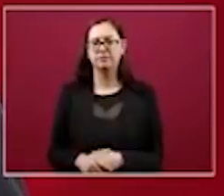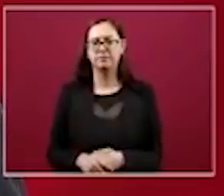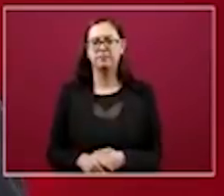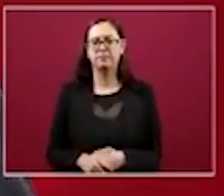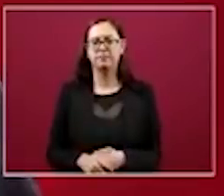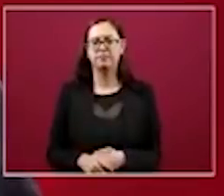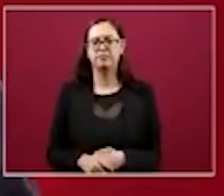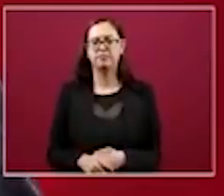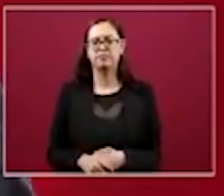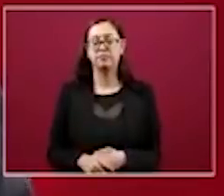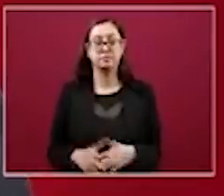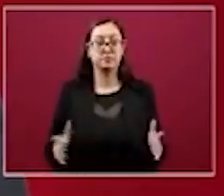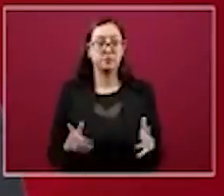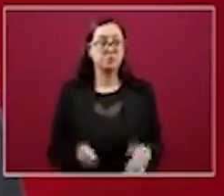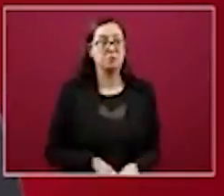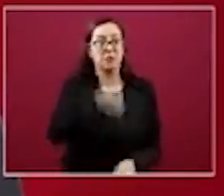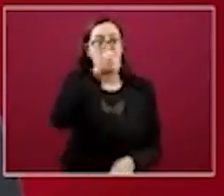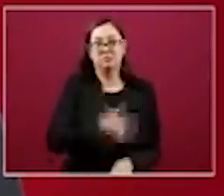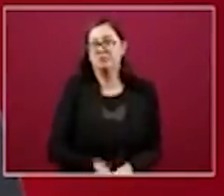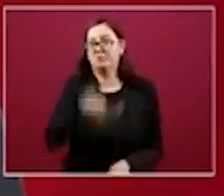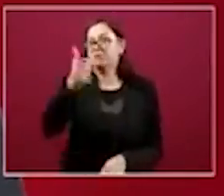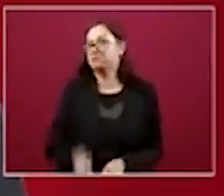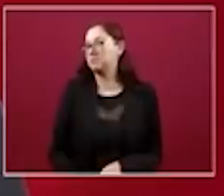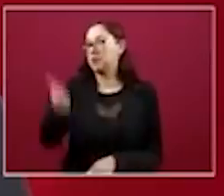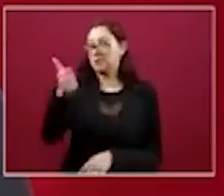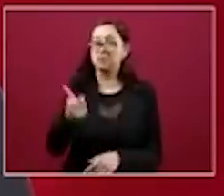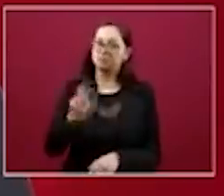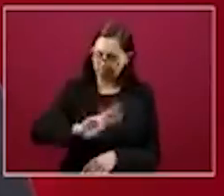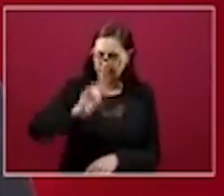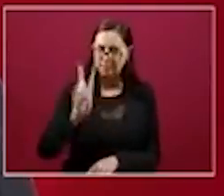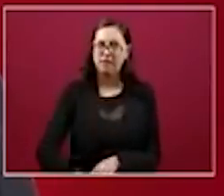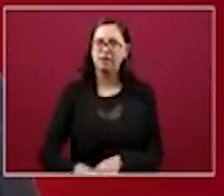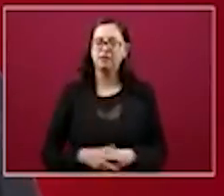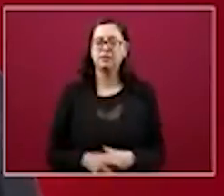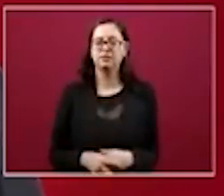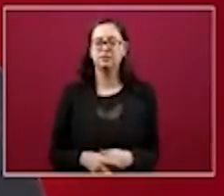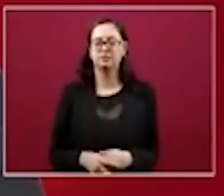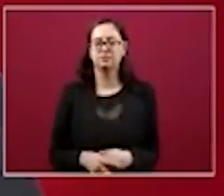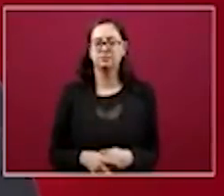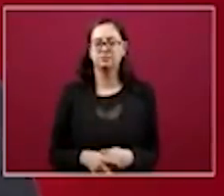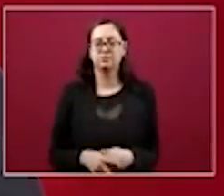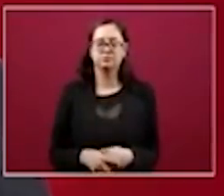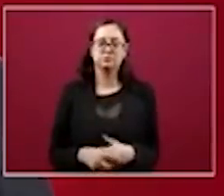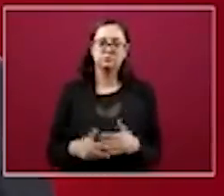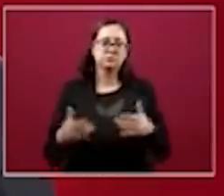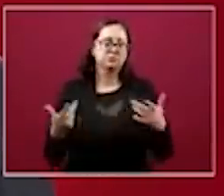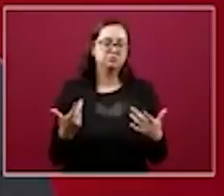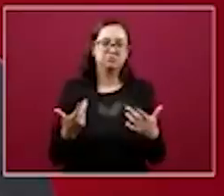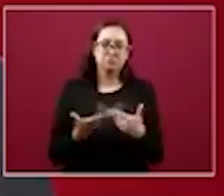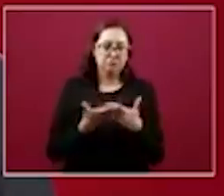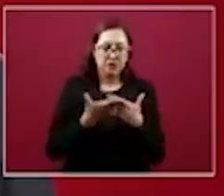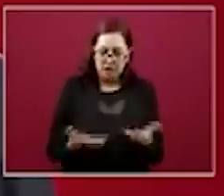de lo inédito, la verdad. Estamos hablando de